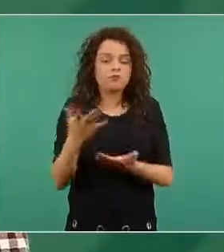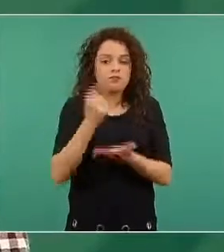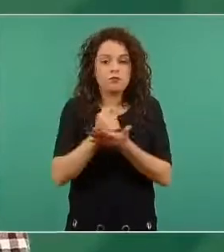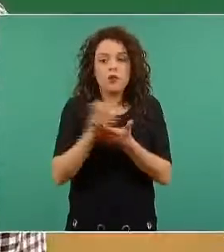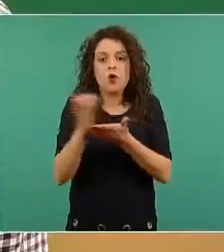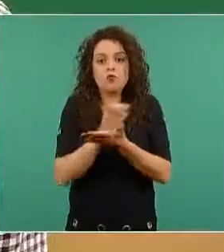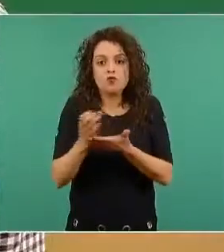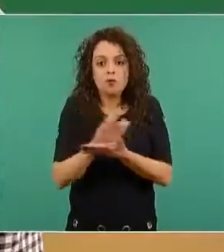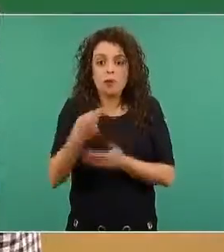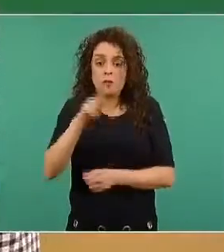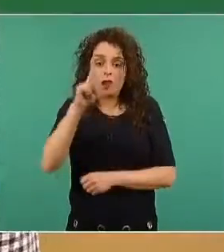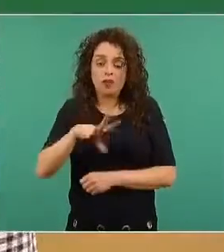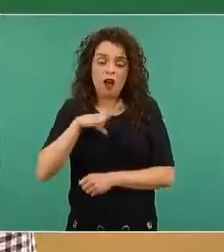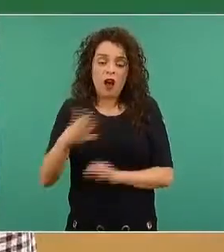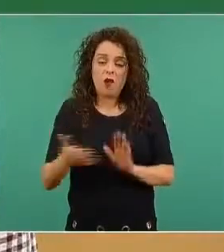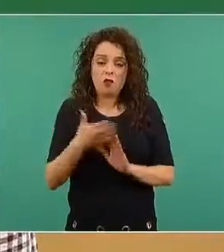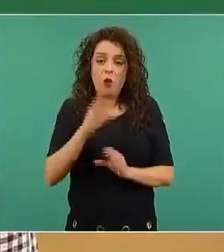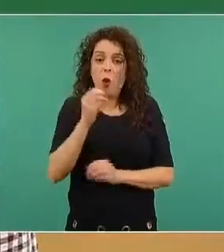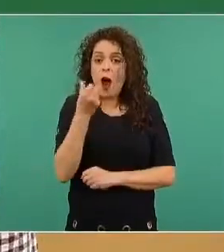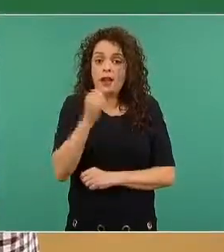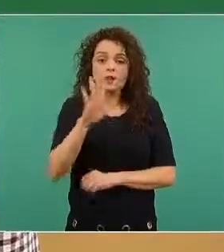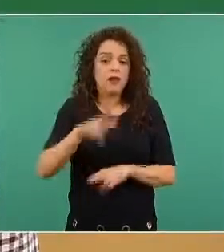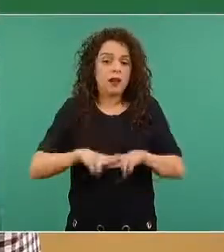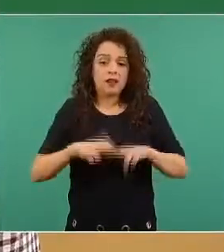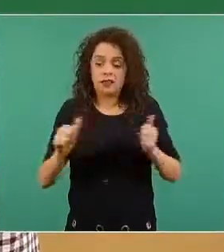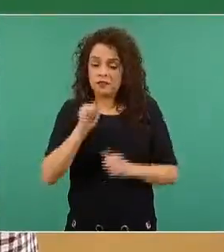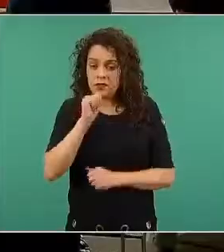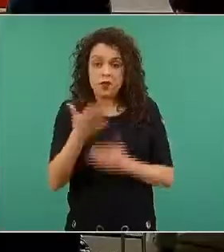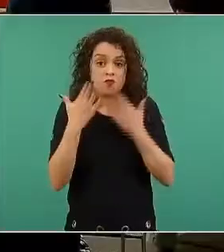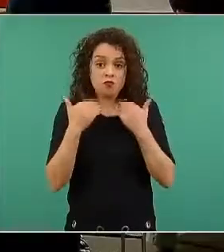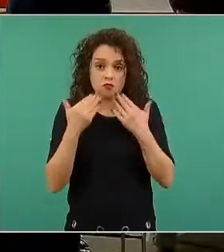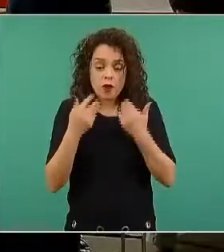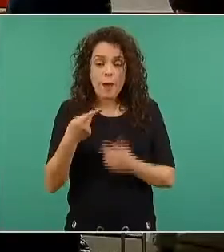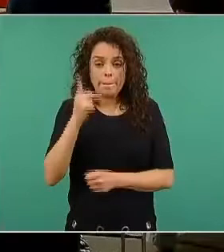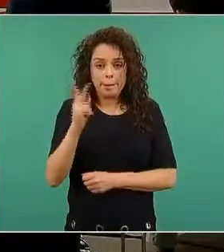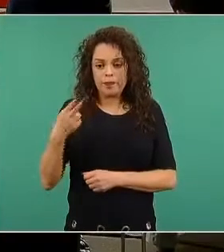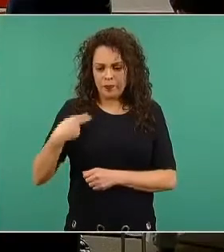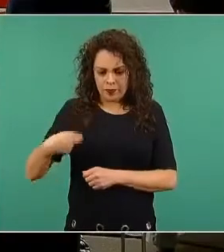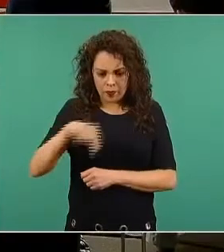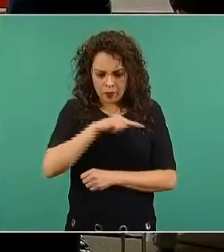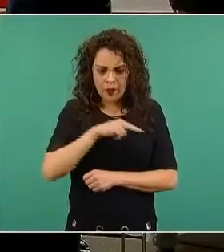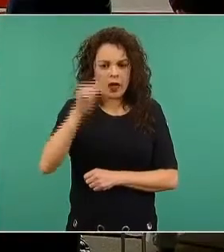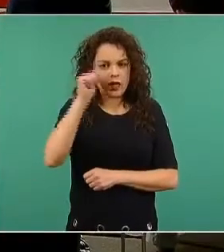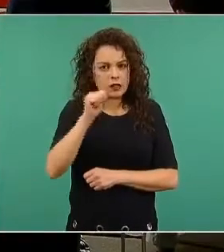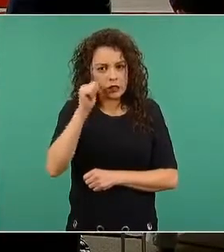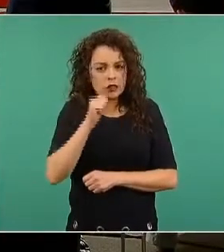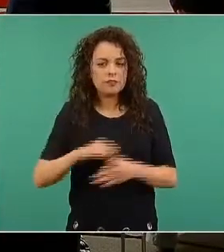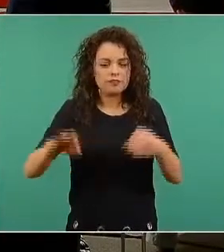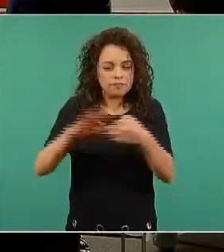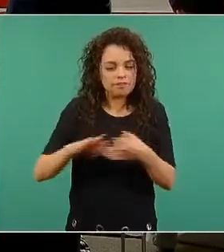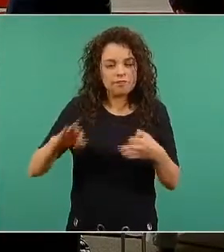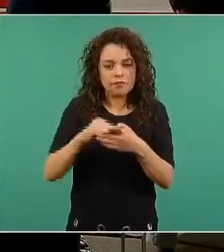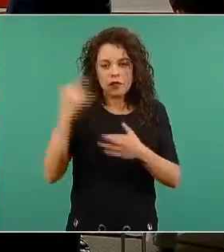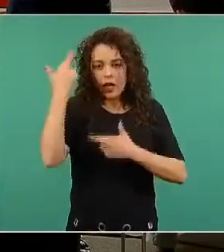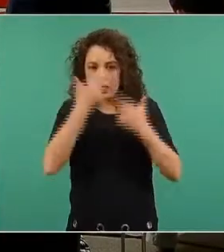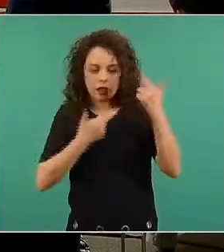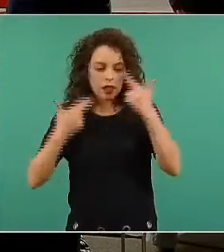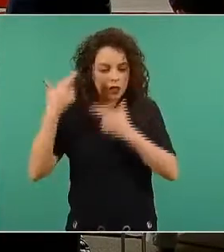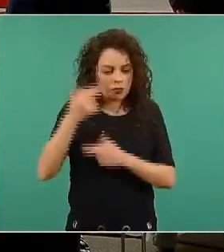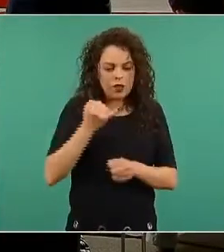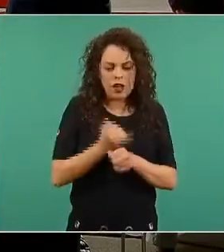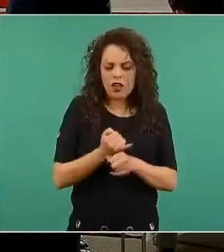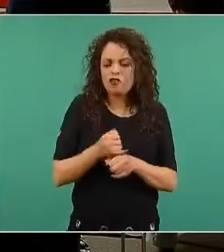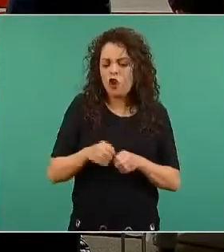casi ninguna. Y periódicamente rastreamos nosotros la información, qué tan sostenible, qué